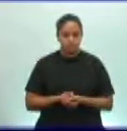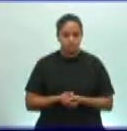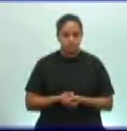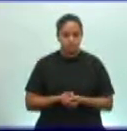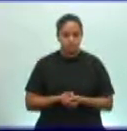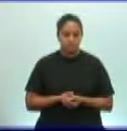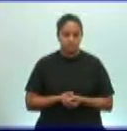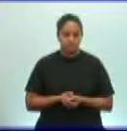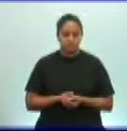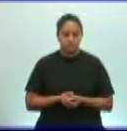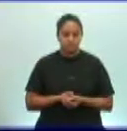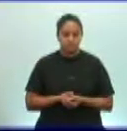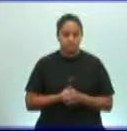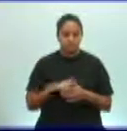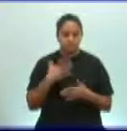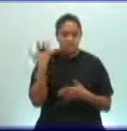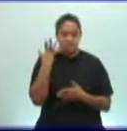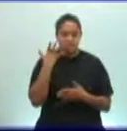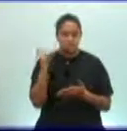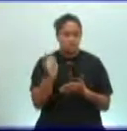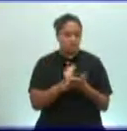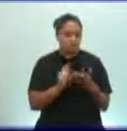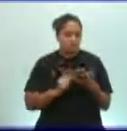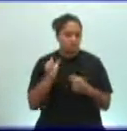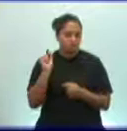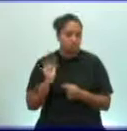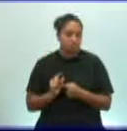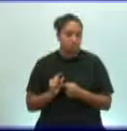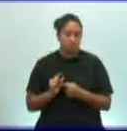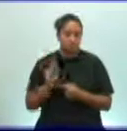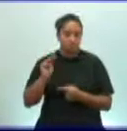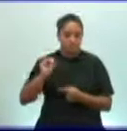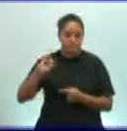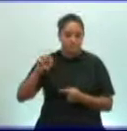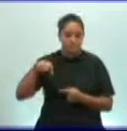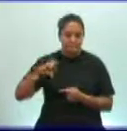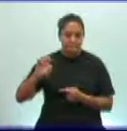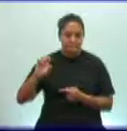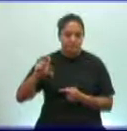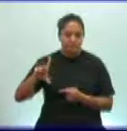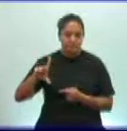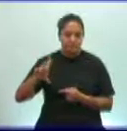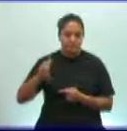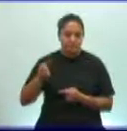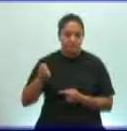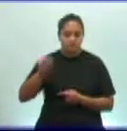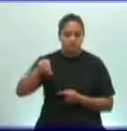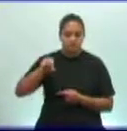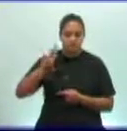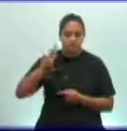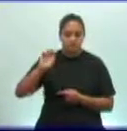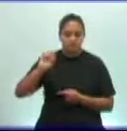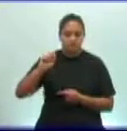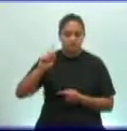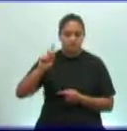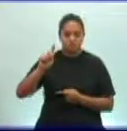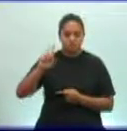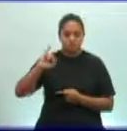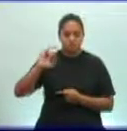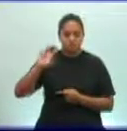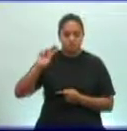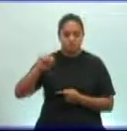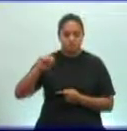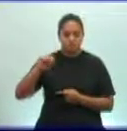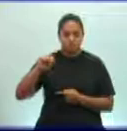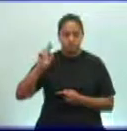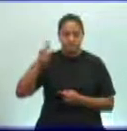182. El autor es Miguel Agustín Príncipe, un poeta, dramaturgo y periodista español que vivió entre los